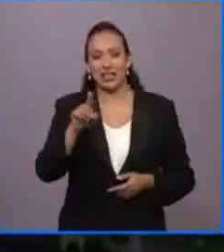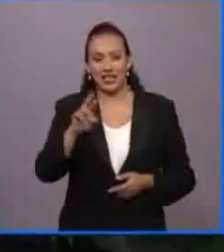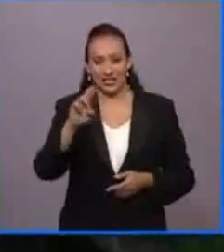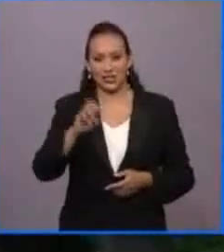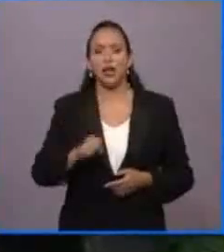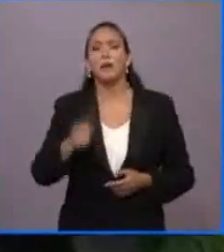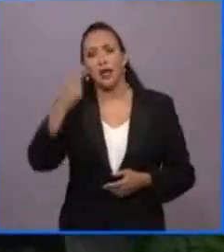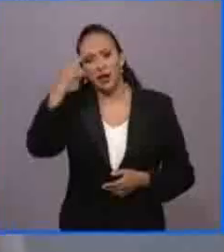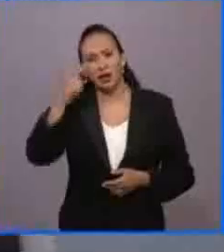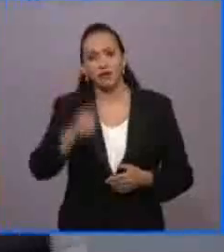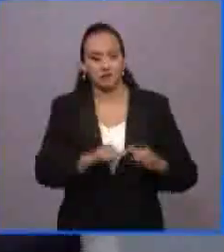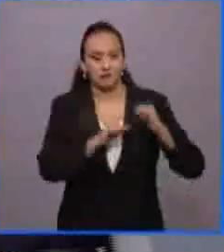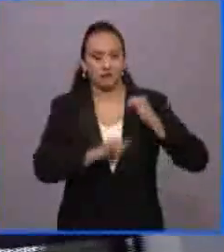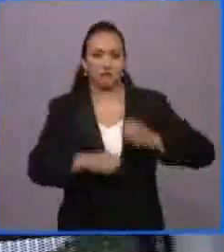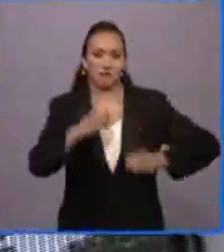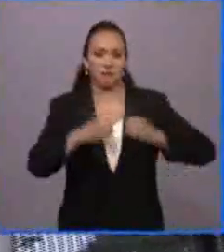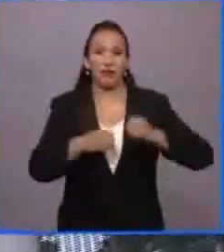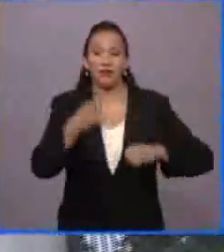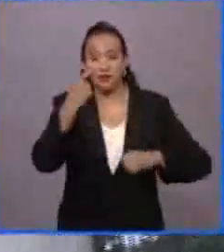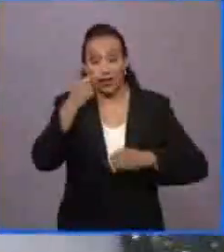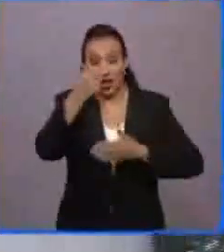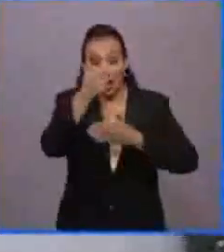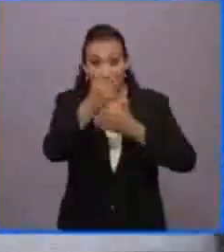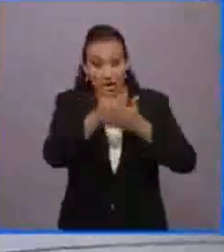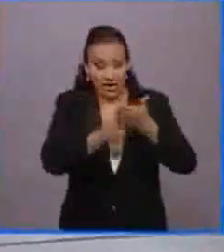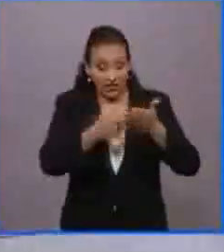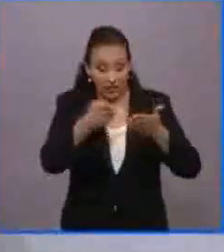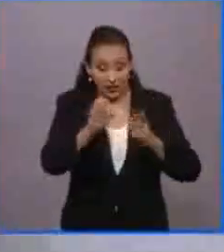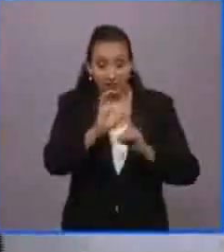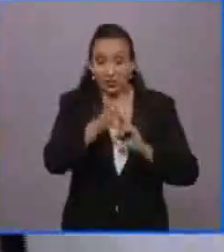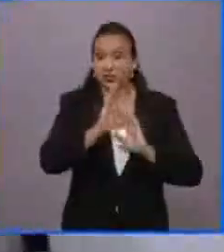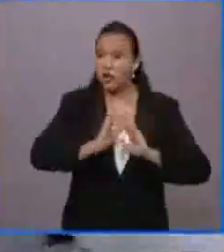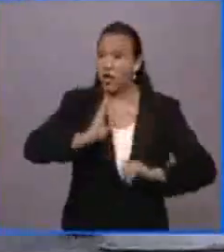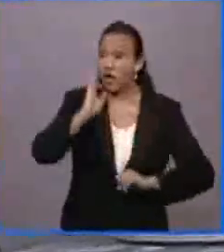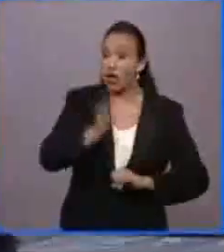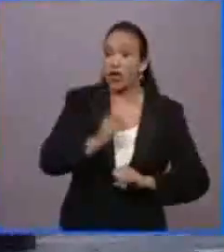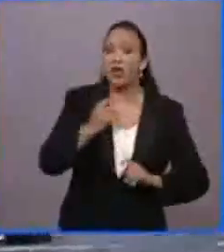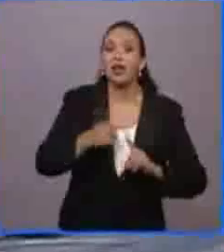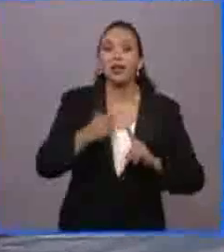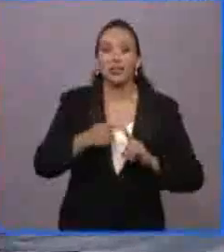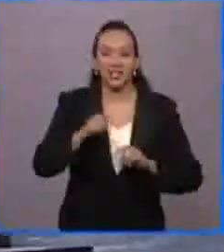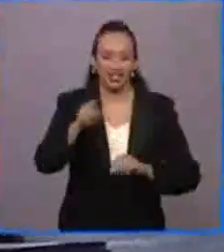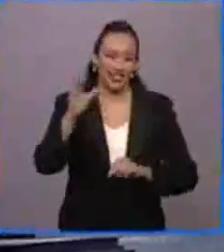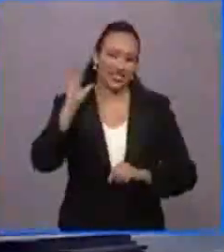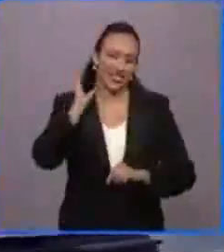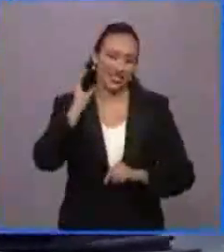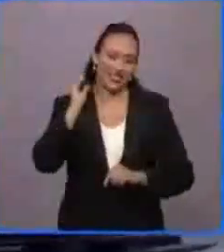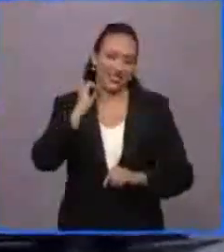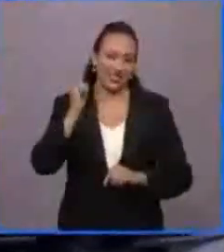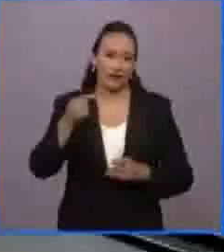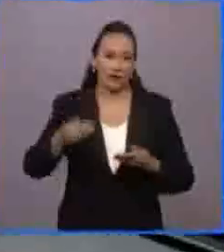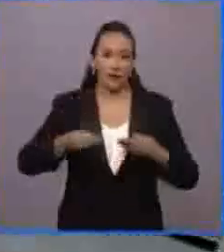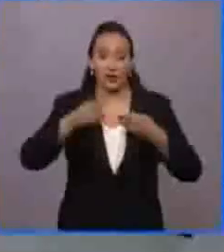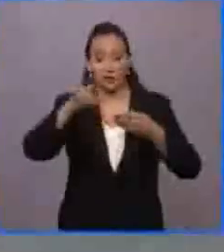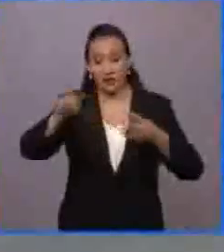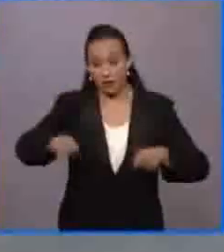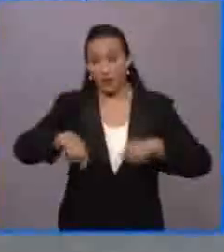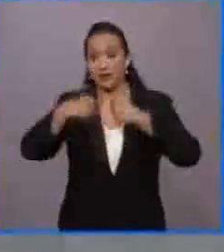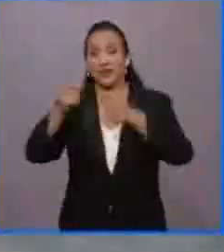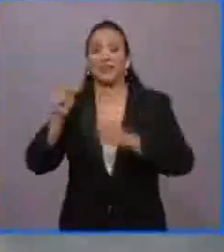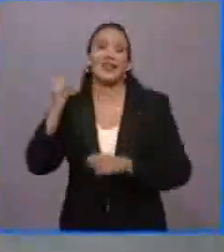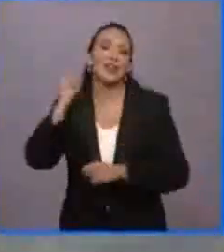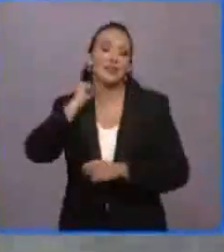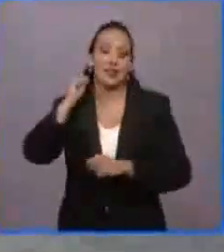Poder Legislativo, porque la lista de aspirantes de dicho comité fue aprobada por el Congreso de la Unión y remitida por el Senado al